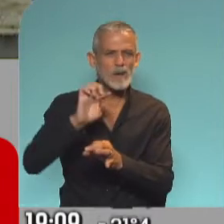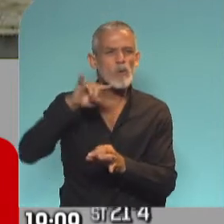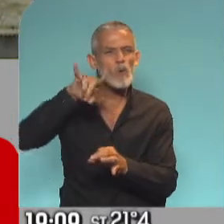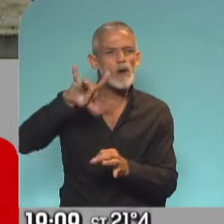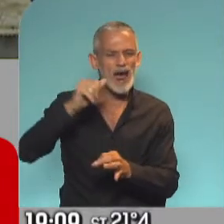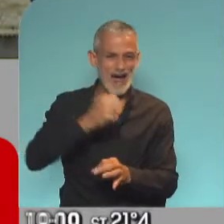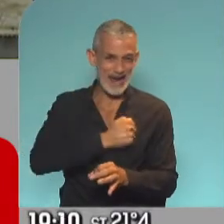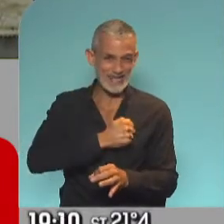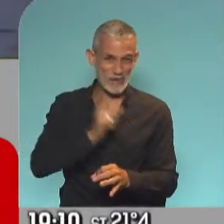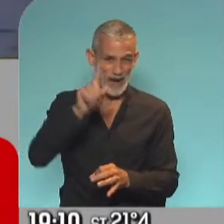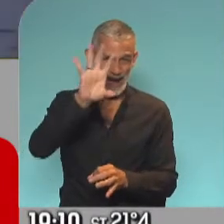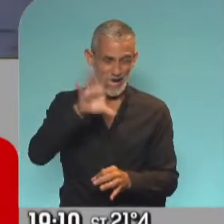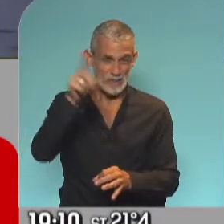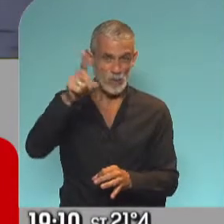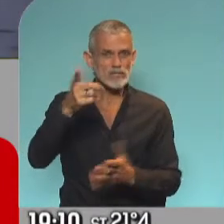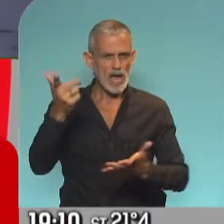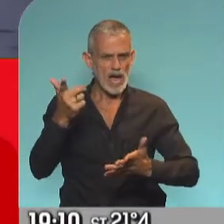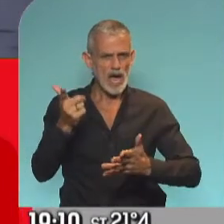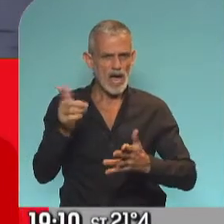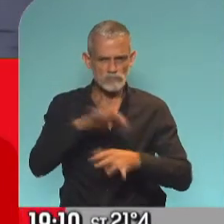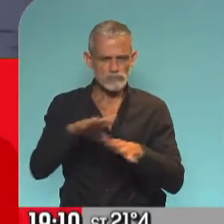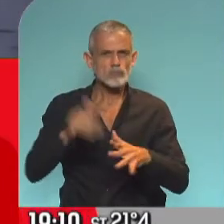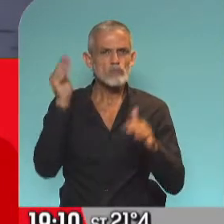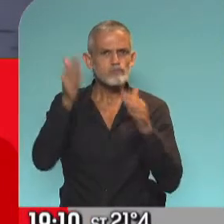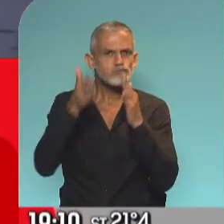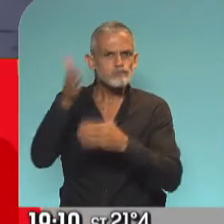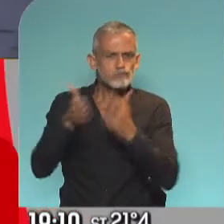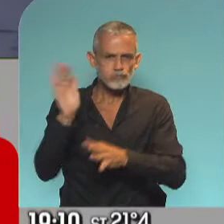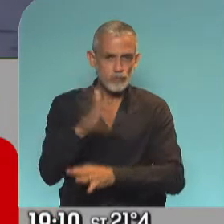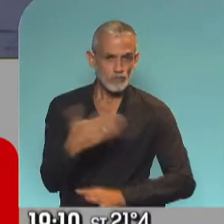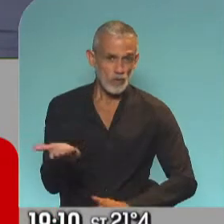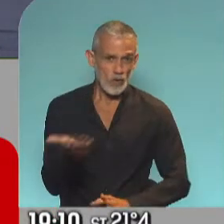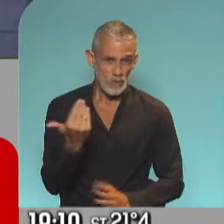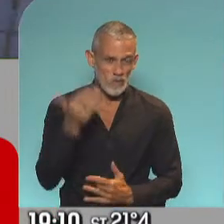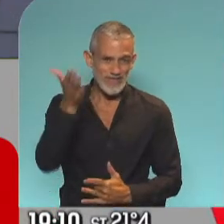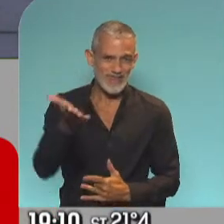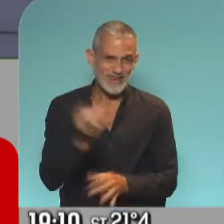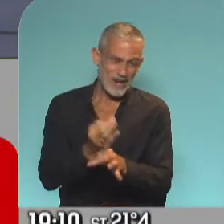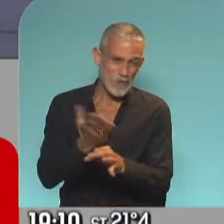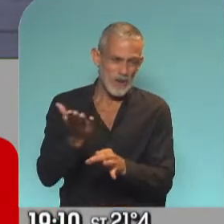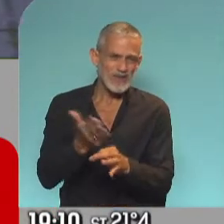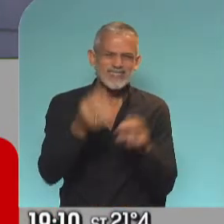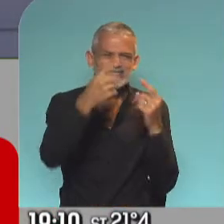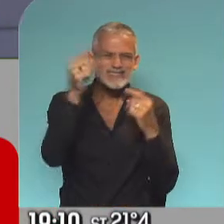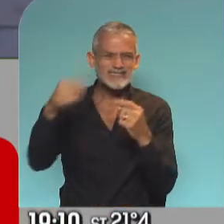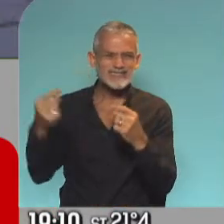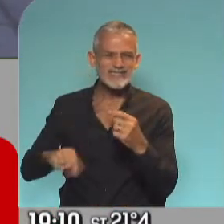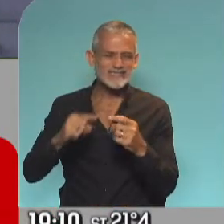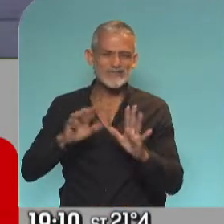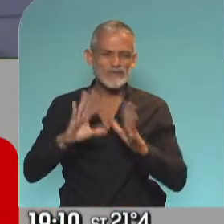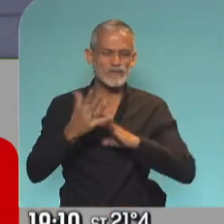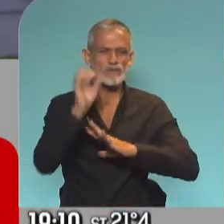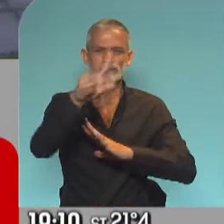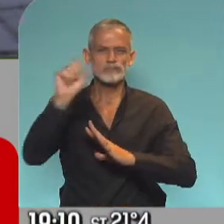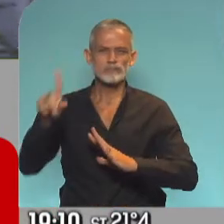tienen un régimen especial. Ahí están asistiendo todos los chicos, ¿no? Entonces, también tenemos que ver que la diversidad de realidades,